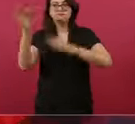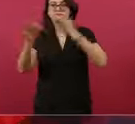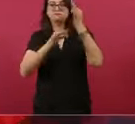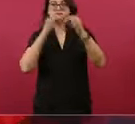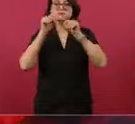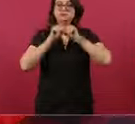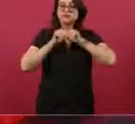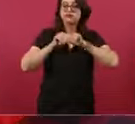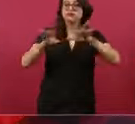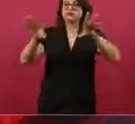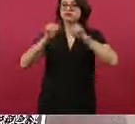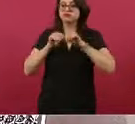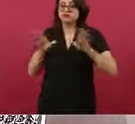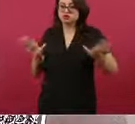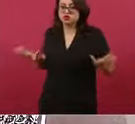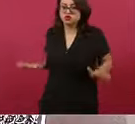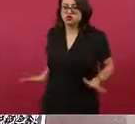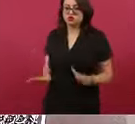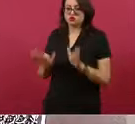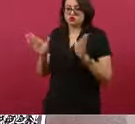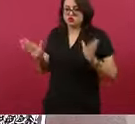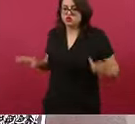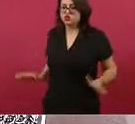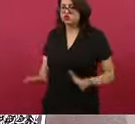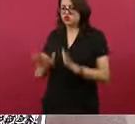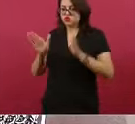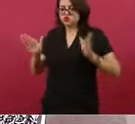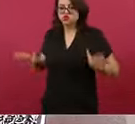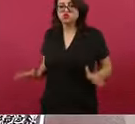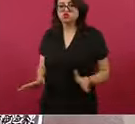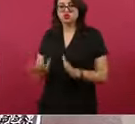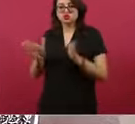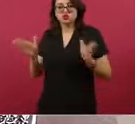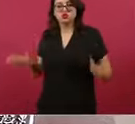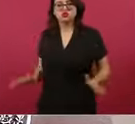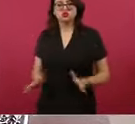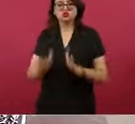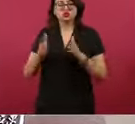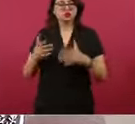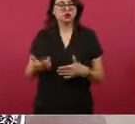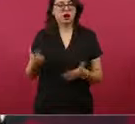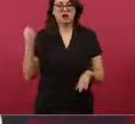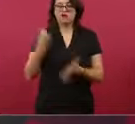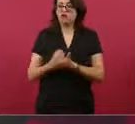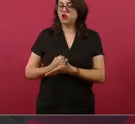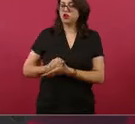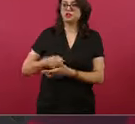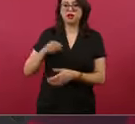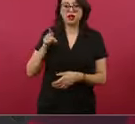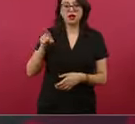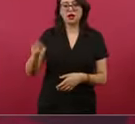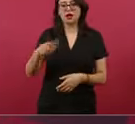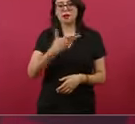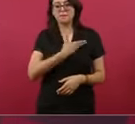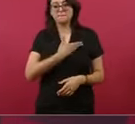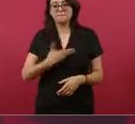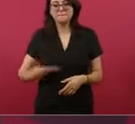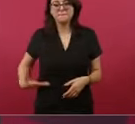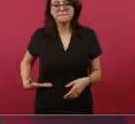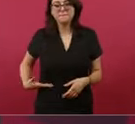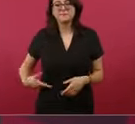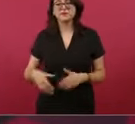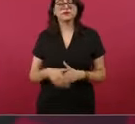Que lo introdujeron al mercado como se introduce un producto chatarra. ¿Cuál de los dos? Con